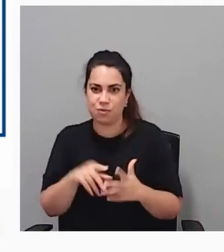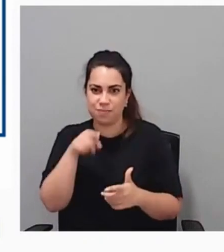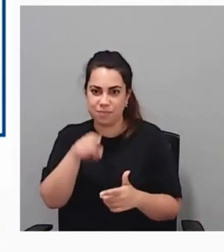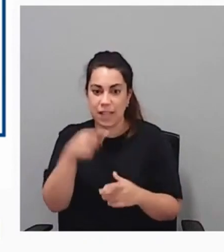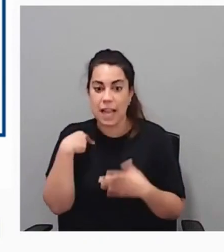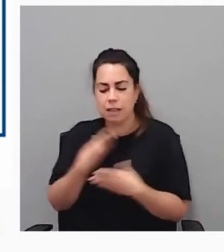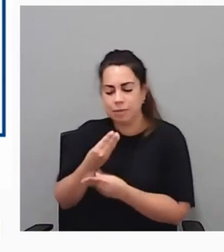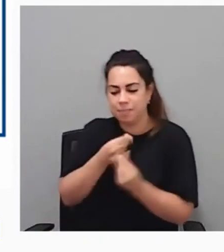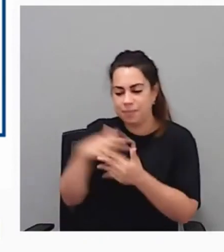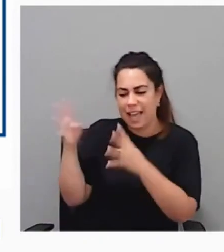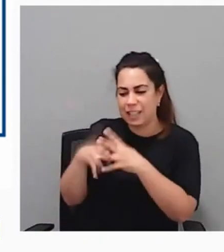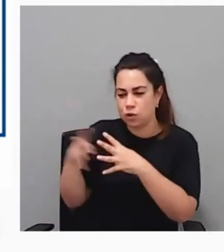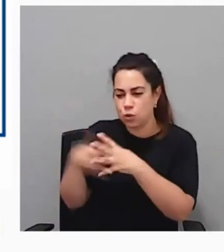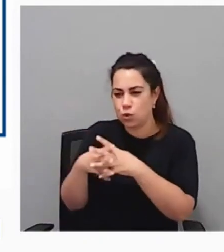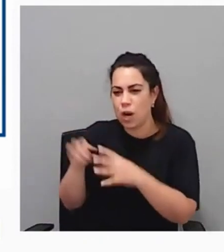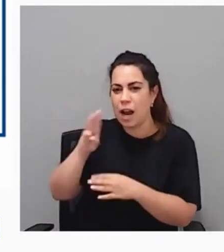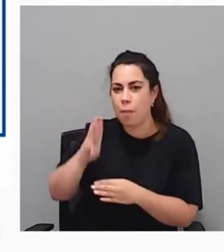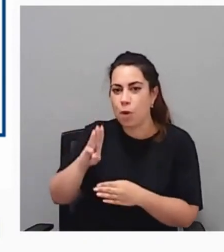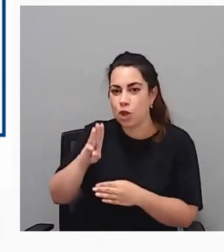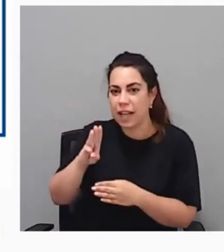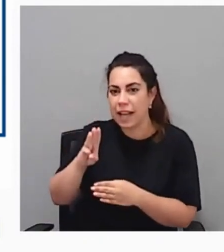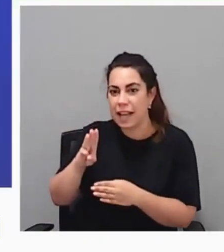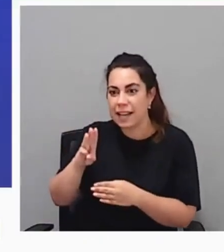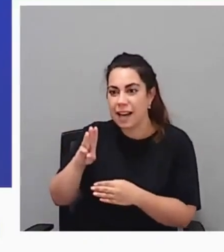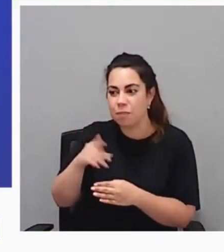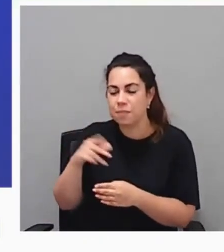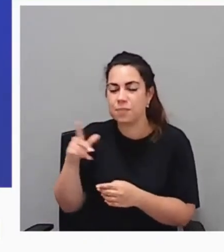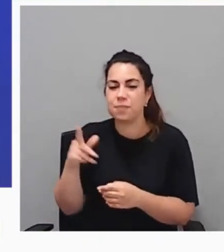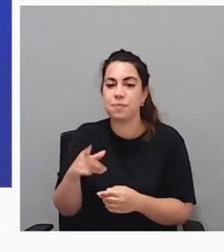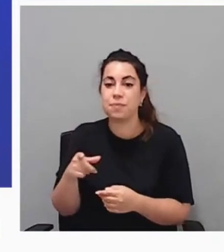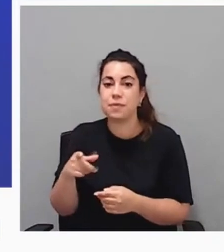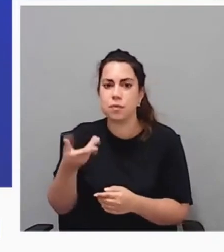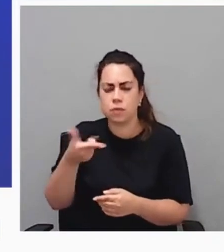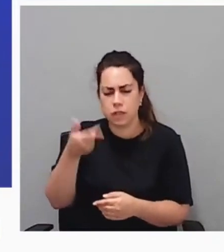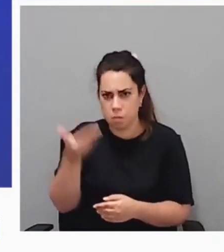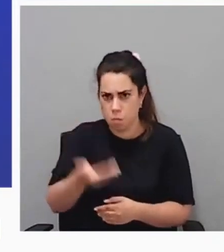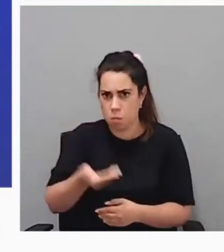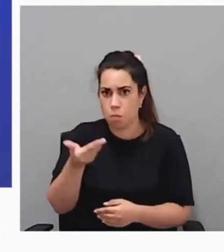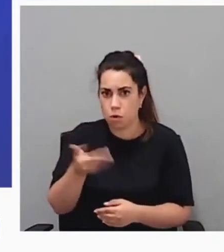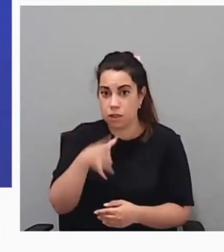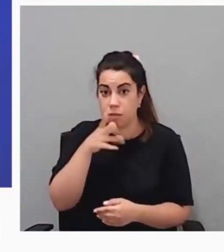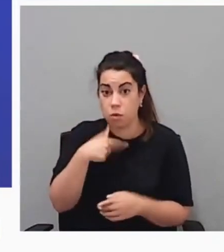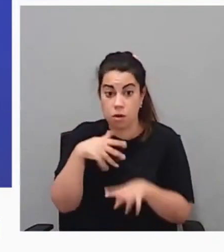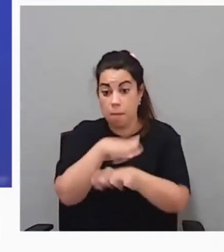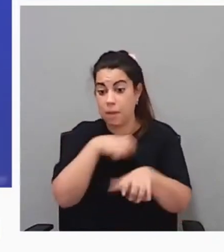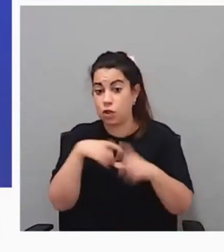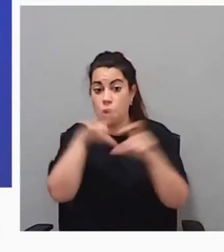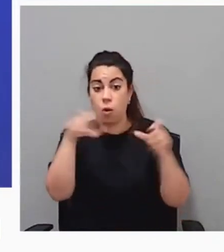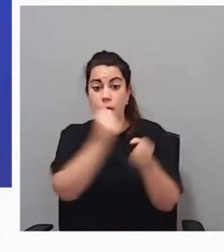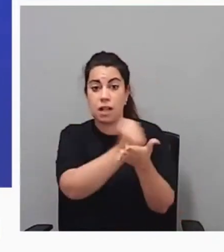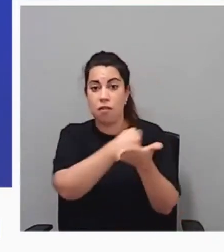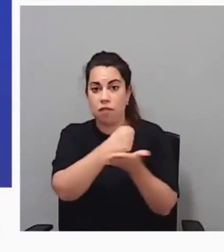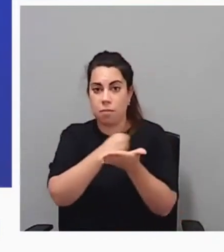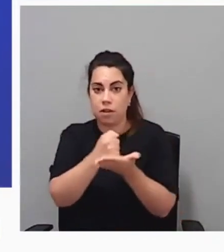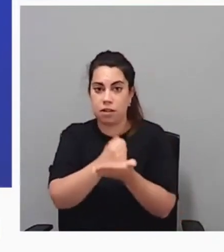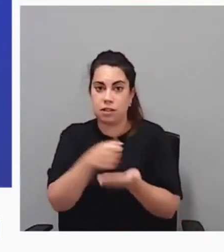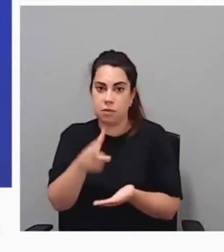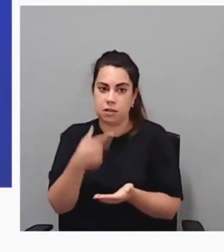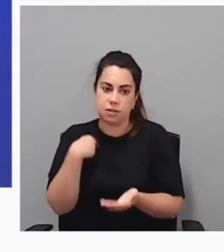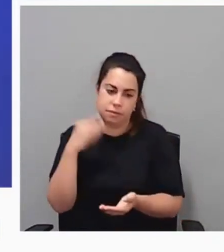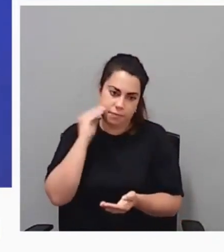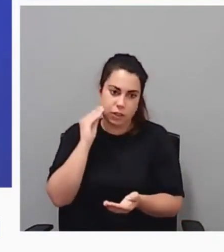proteína. Esto es muy importante. ¿Por qué? Porque las mayorías de las compañías farmacéuticas, por ejemplo, y ahí es donde yo creo que esto es